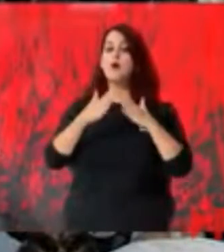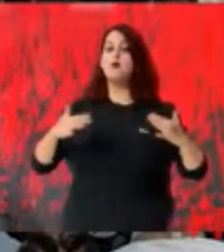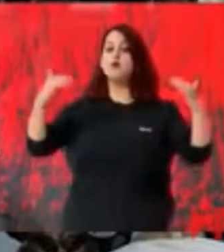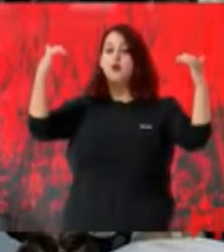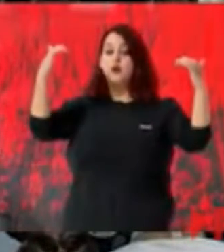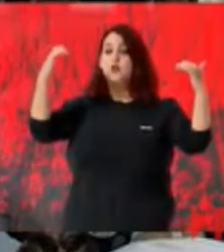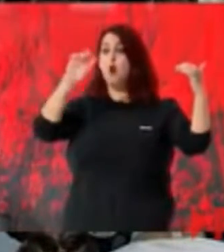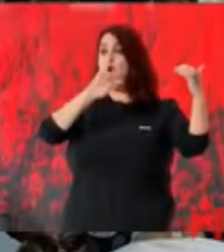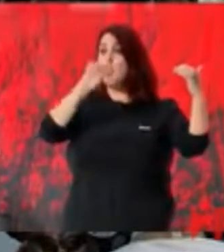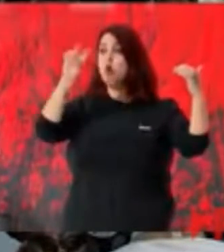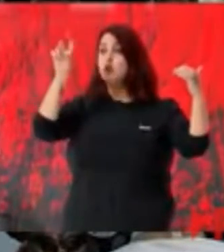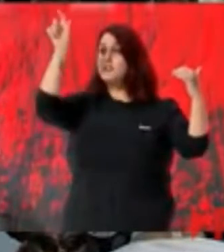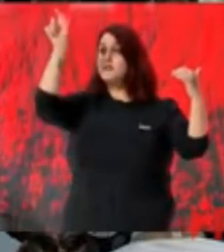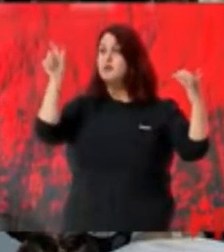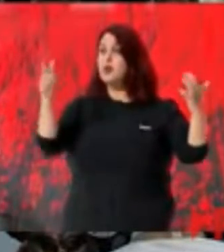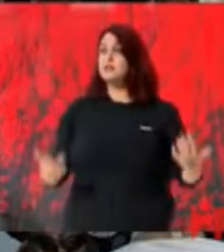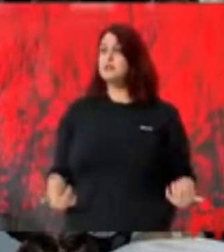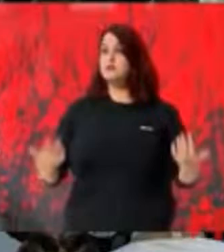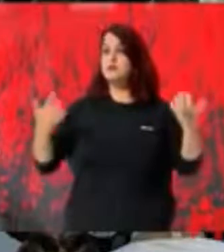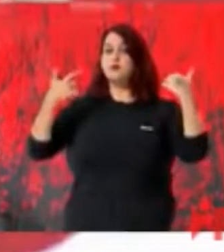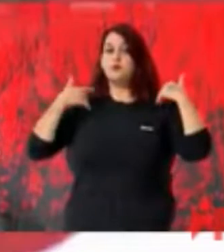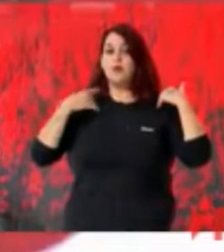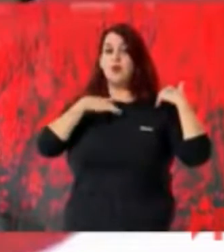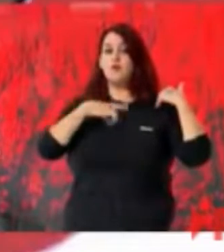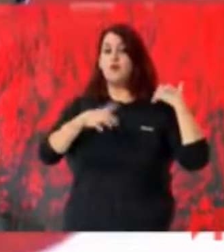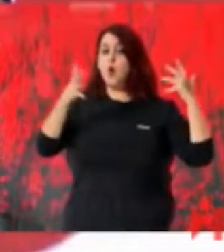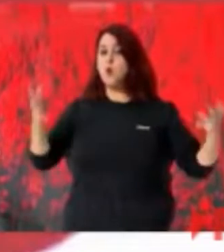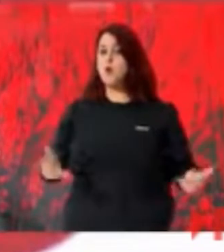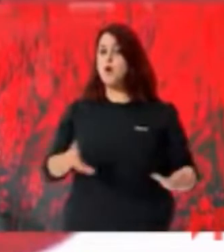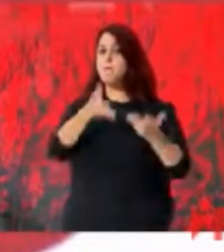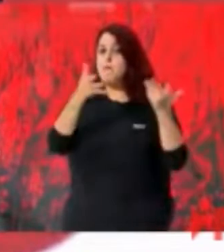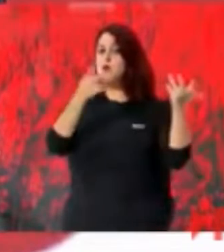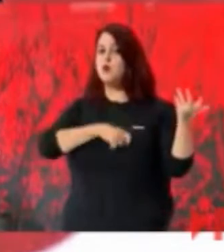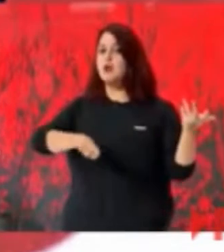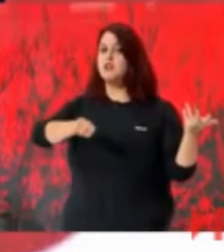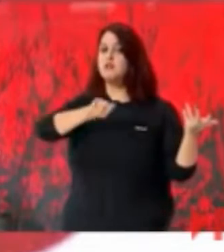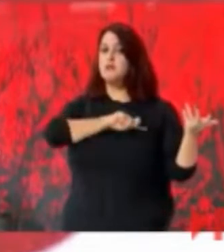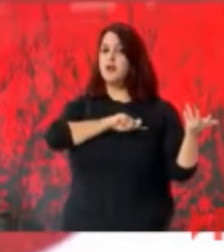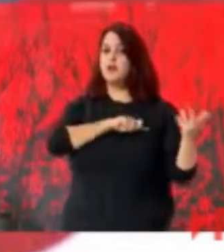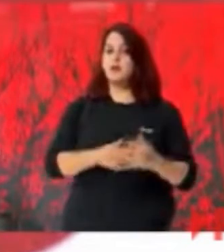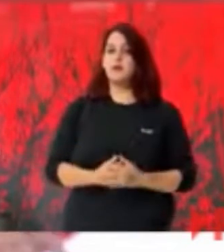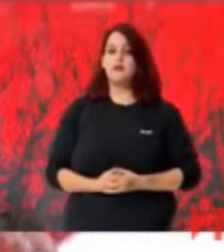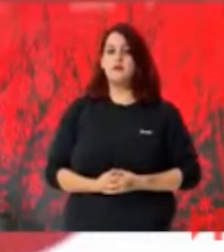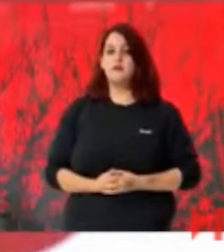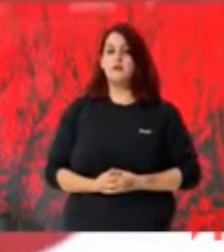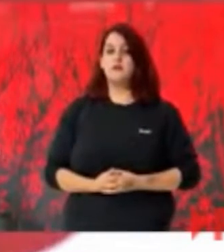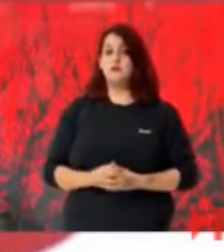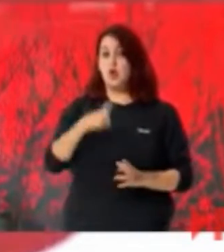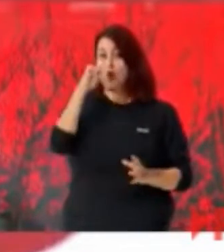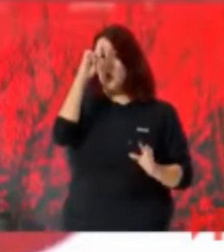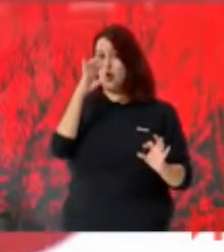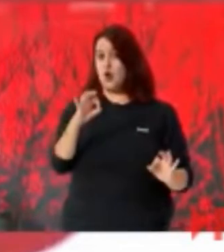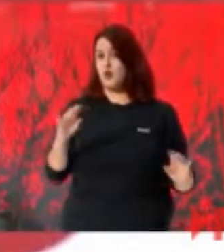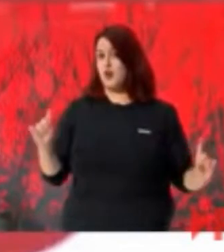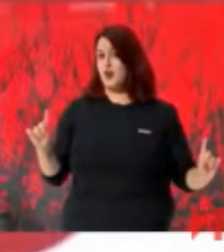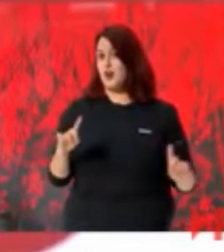para que otros se hagan cargo y den un impulso a eso. Es obvio por lo que pasó que no fue así.